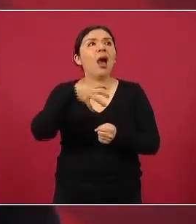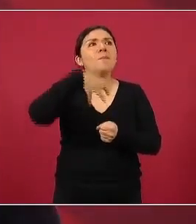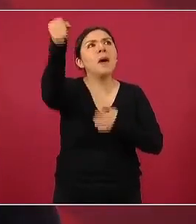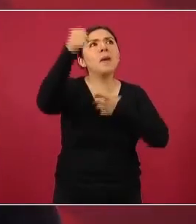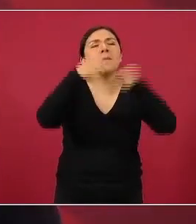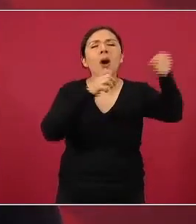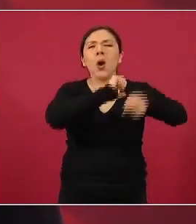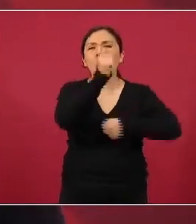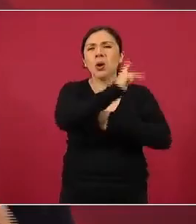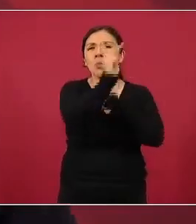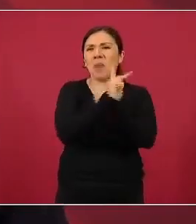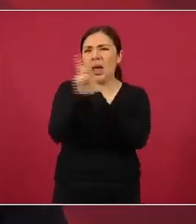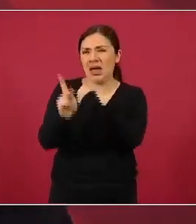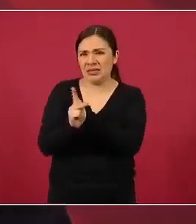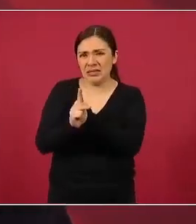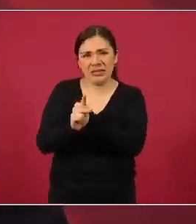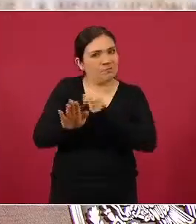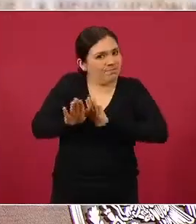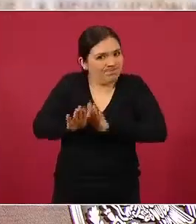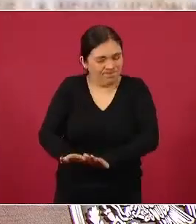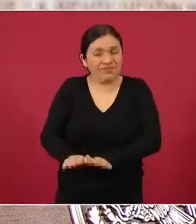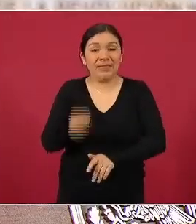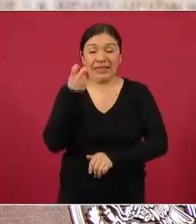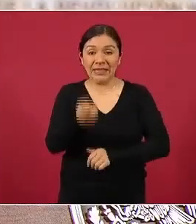extranjeros? Entonces